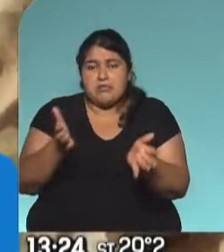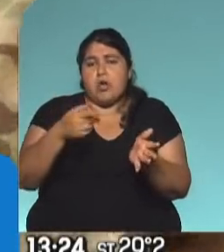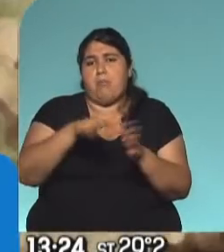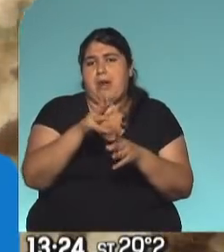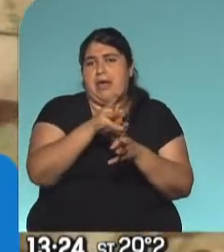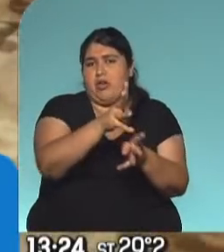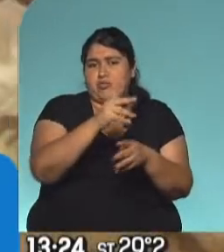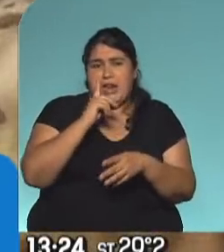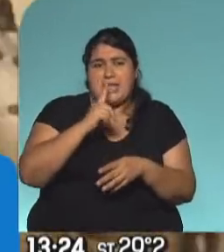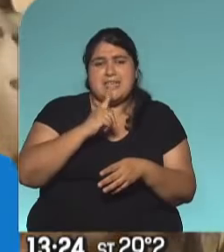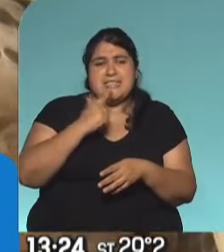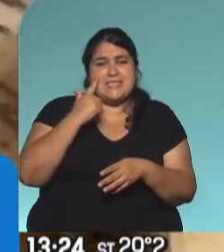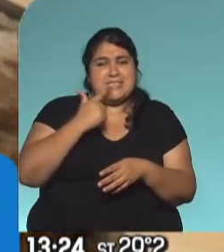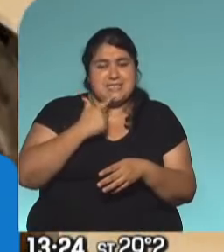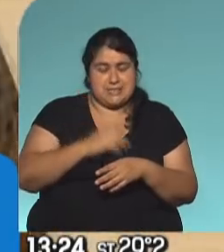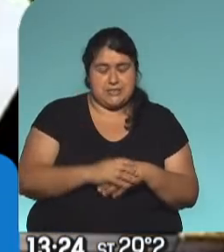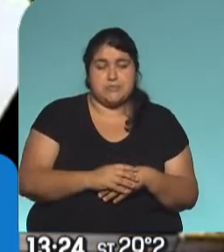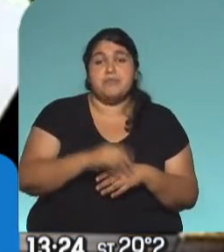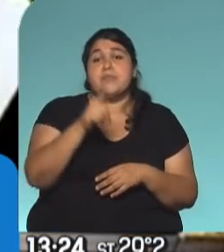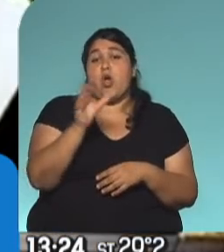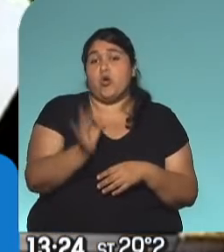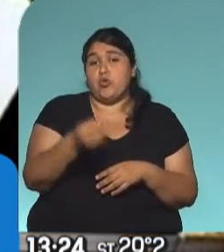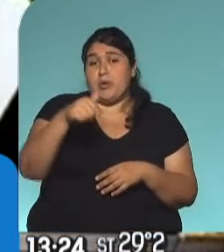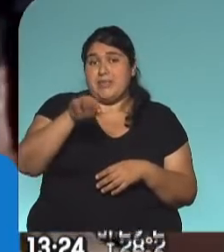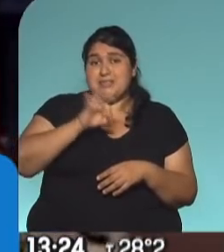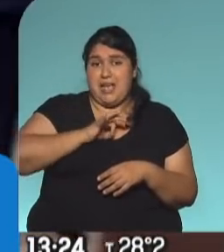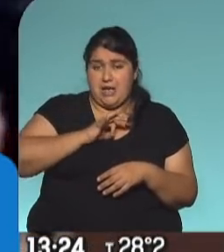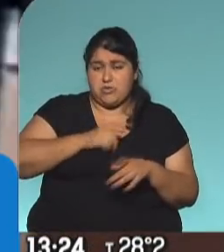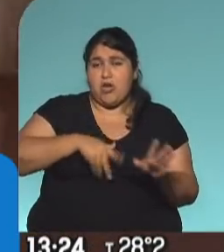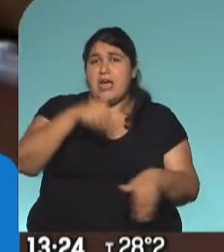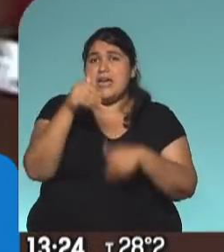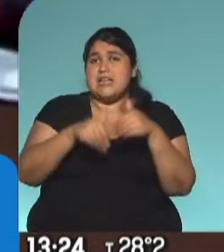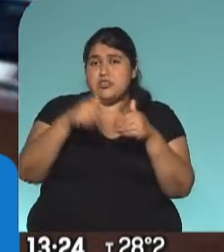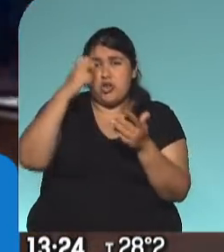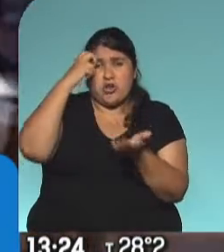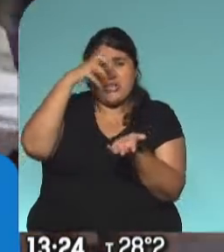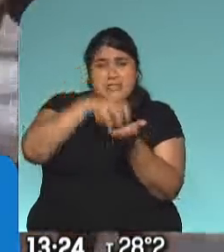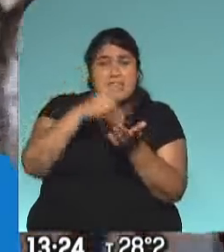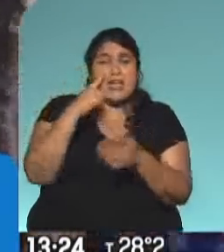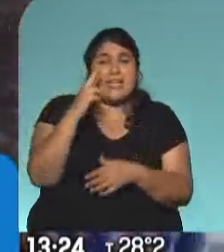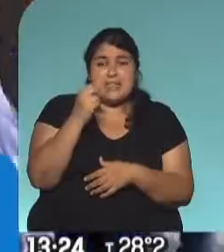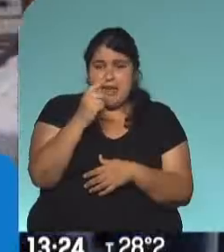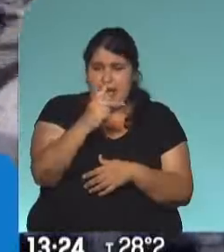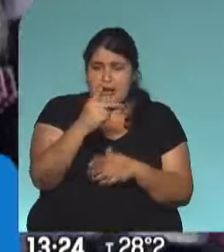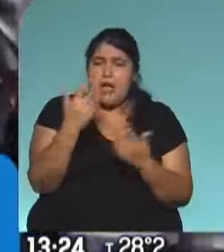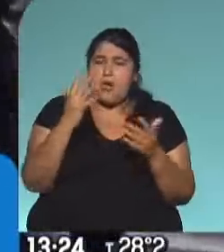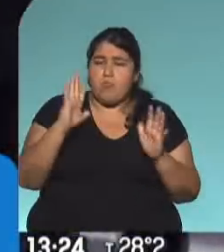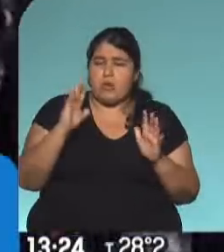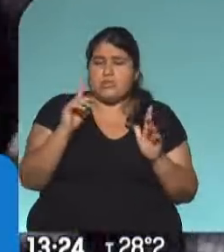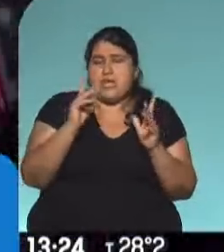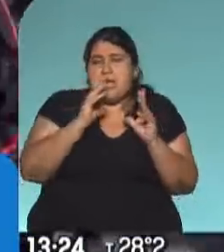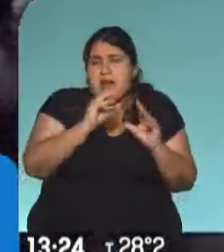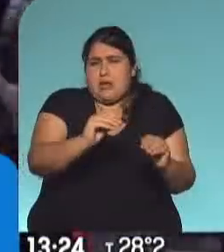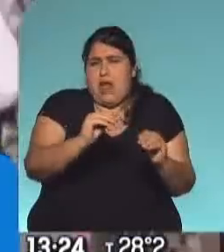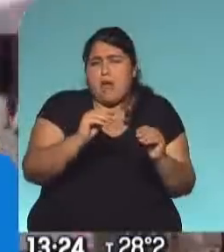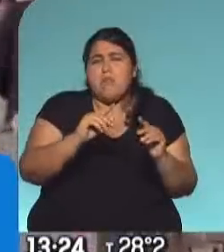al ISIS. En octubre de este año habrá elecciones parlamentarias en Irak, lo que podría hacer recrudecer las protestas